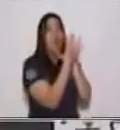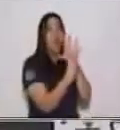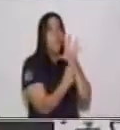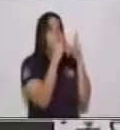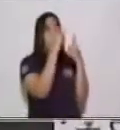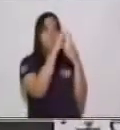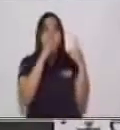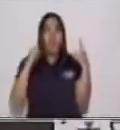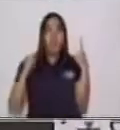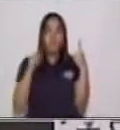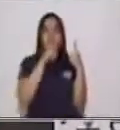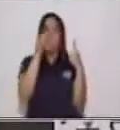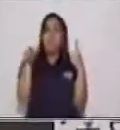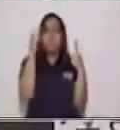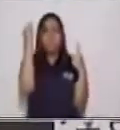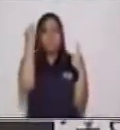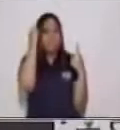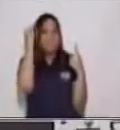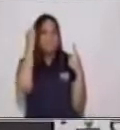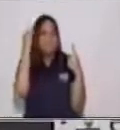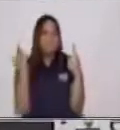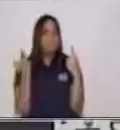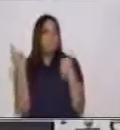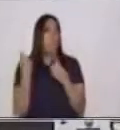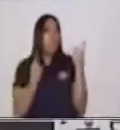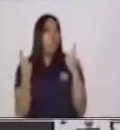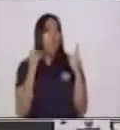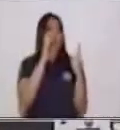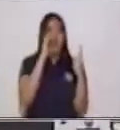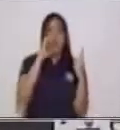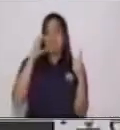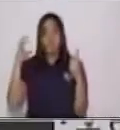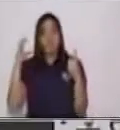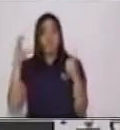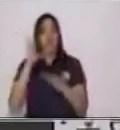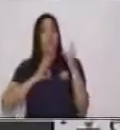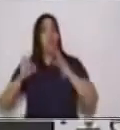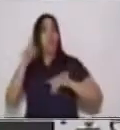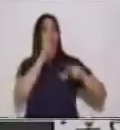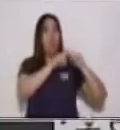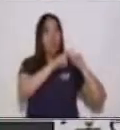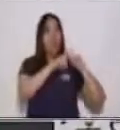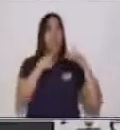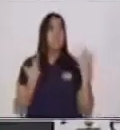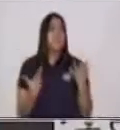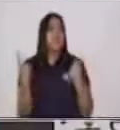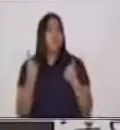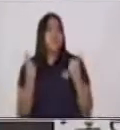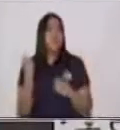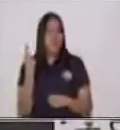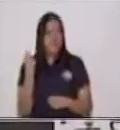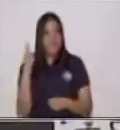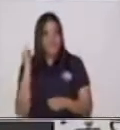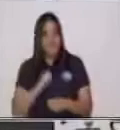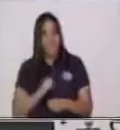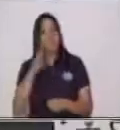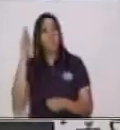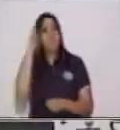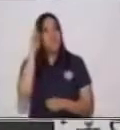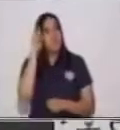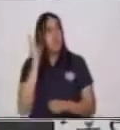que puedas resolverlas para identificar qué letra debes de colocar en el espacio que falta. Ten presente,